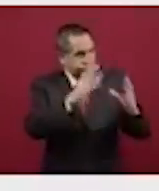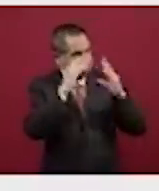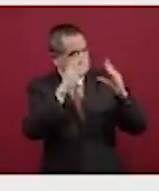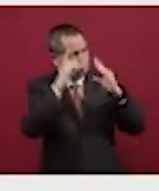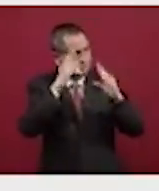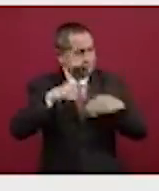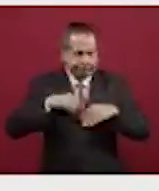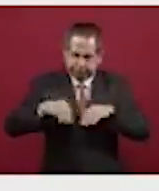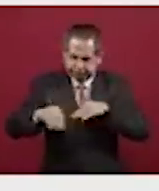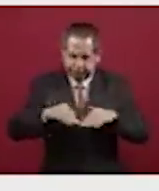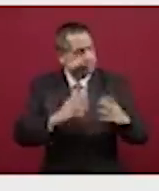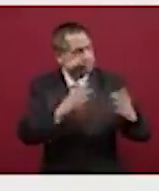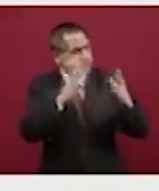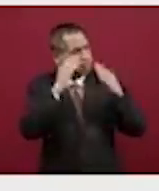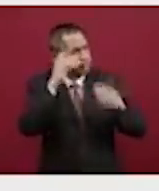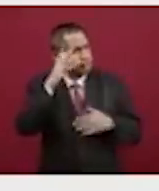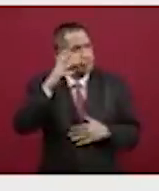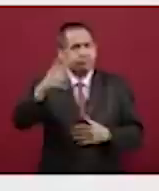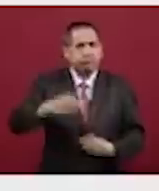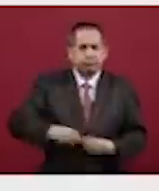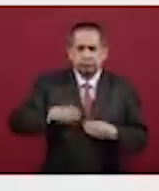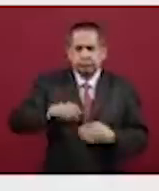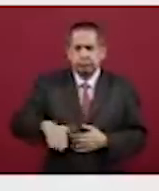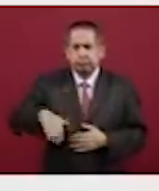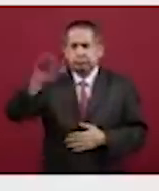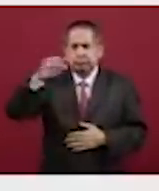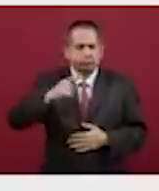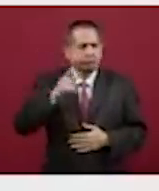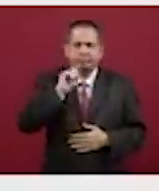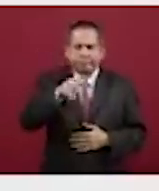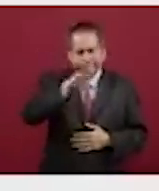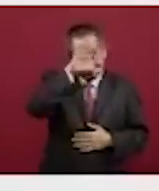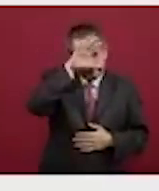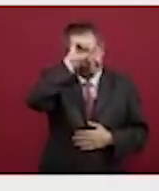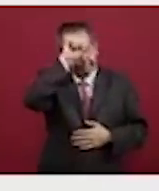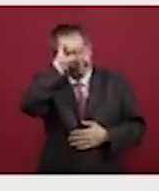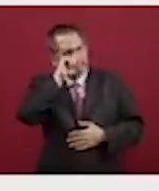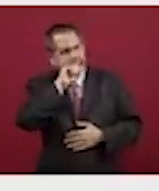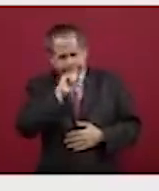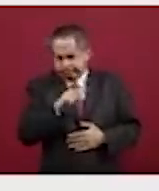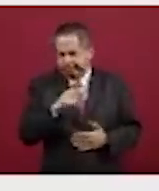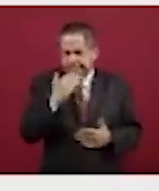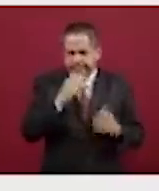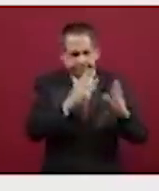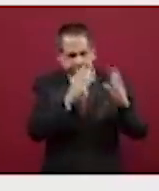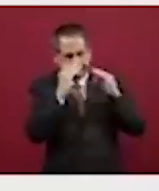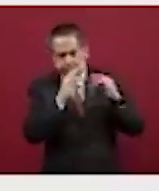para la vida, no solo para capacidades cognitivas, sino también, además de ellas,